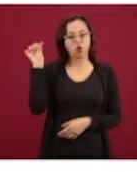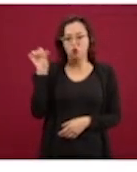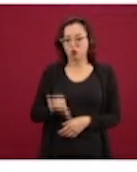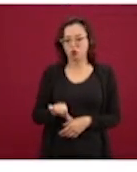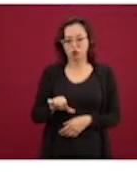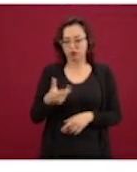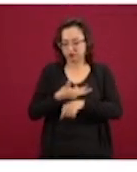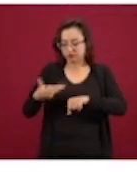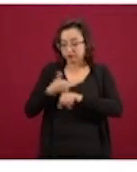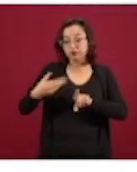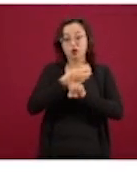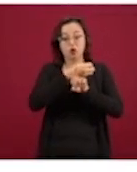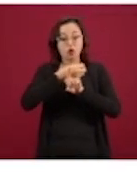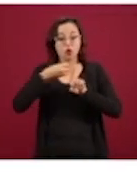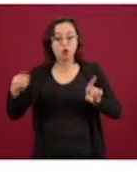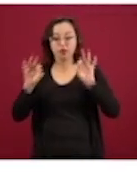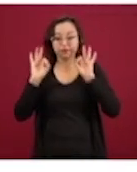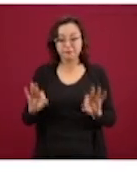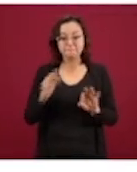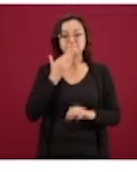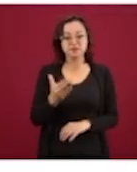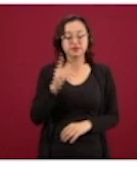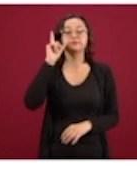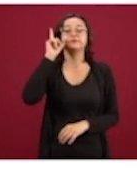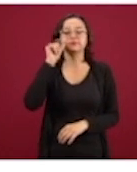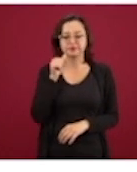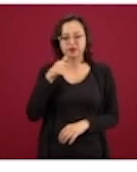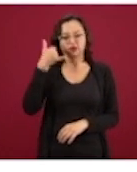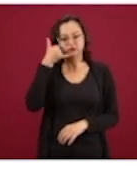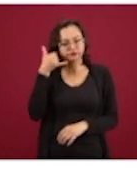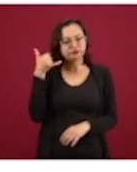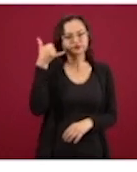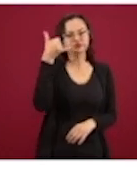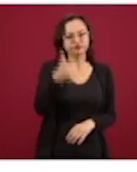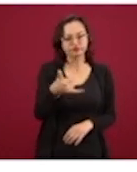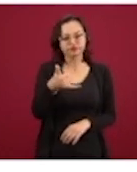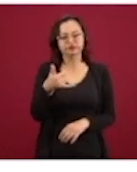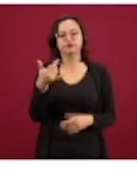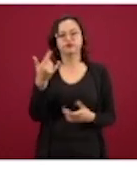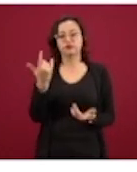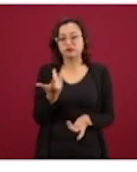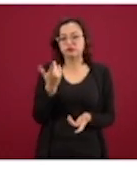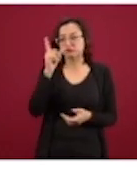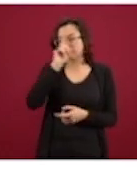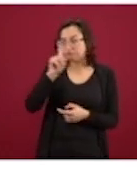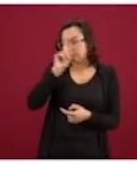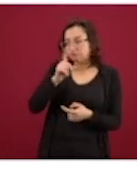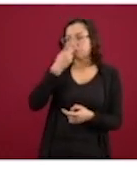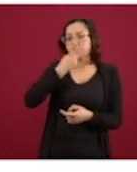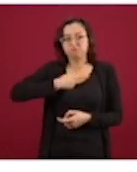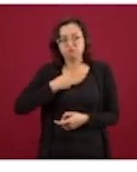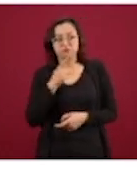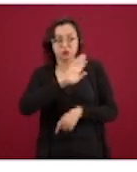que organizarnos perfectamente bien, pero a partir de mañana ya podemos llamar a esos teléfonos para que nos orienten las